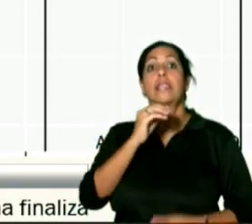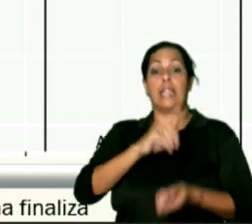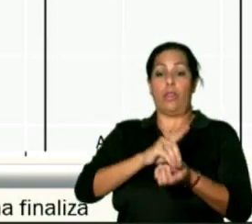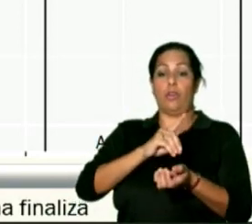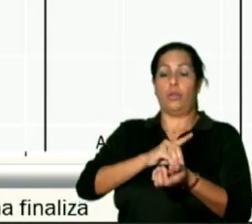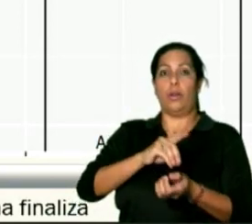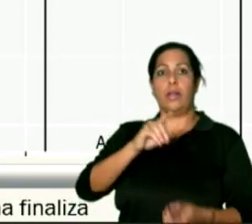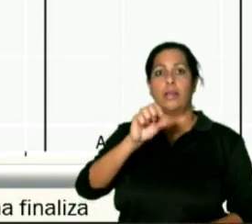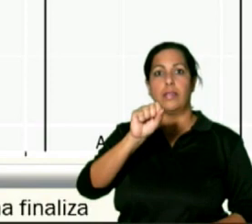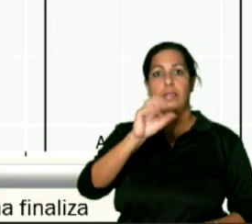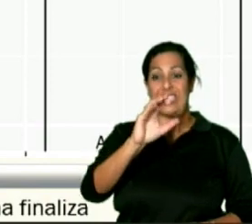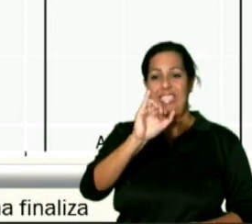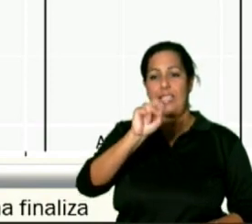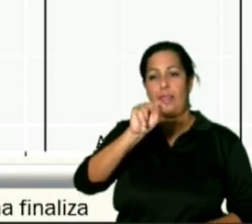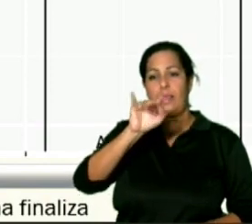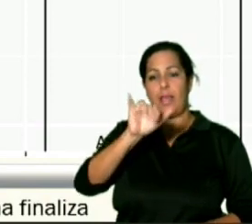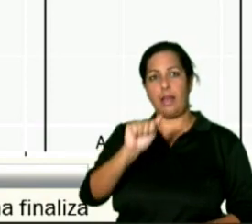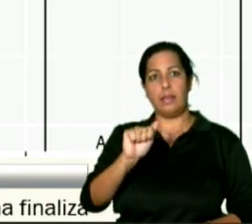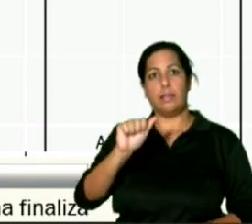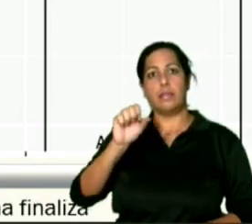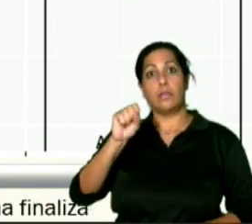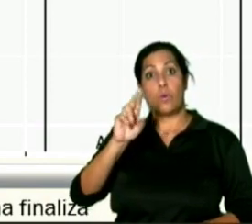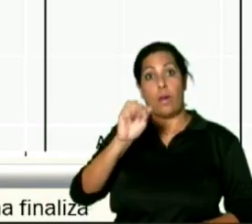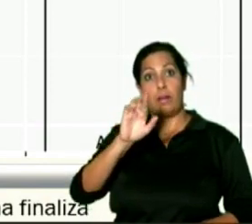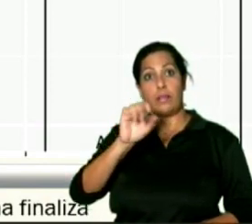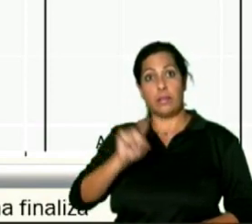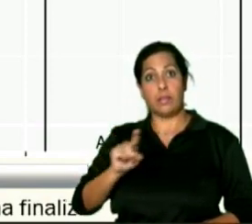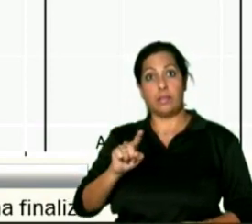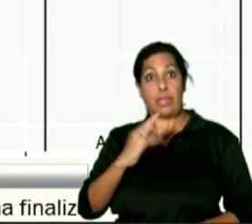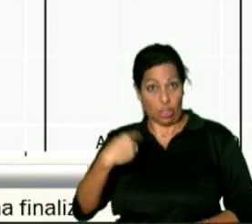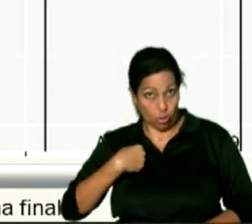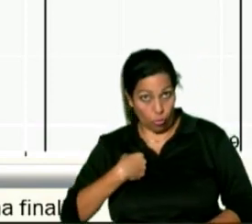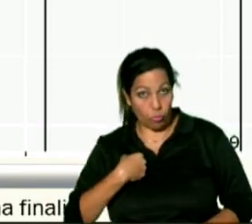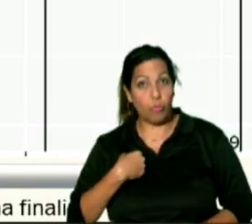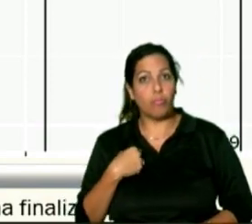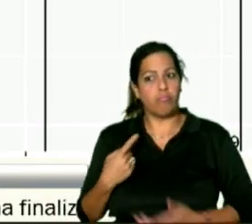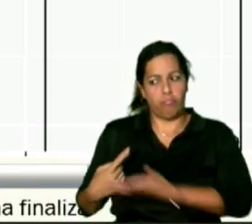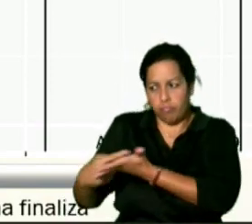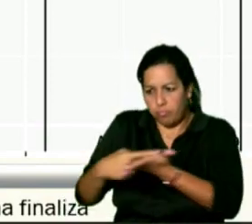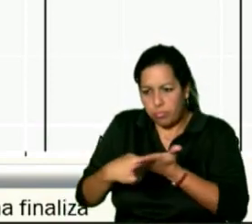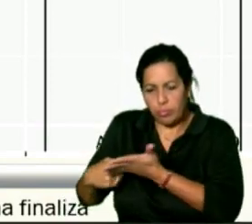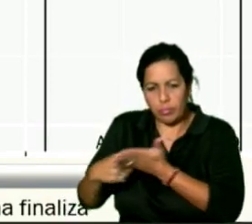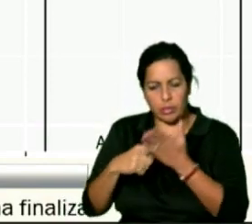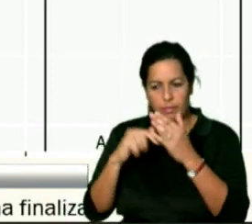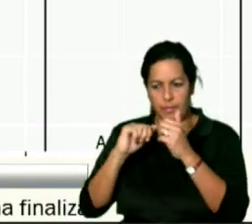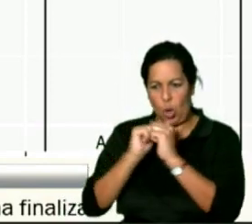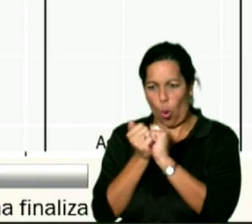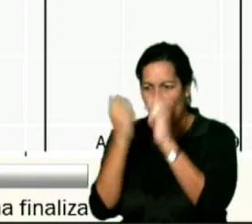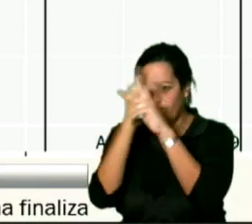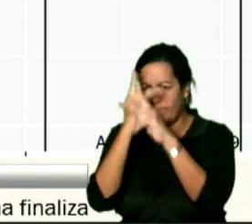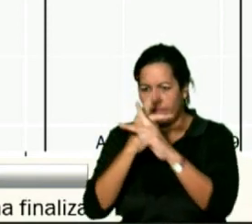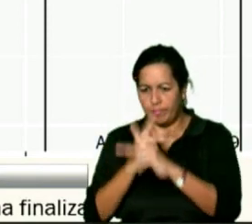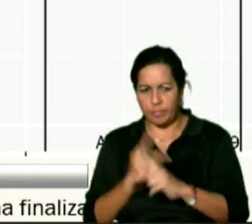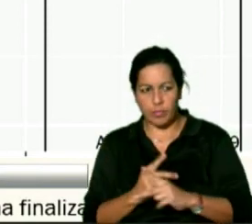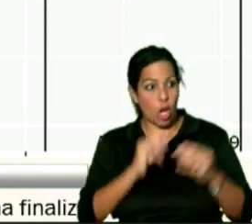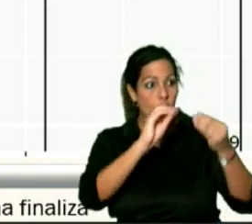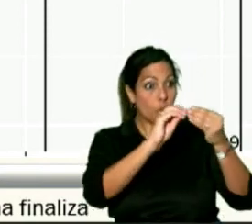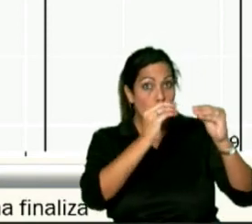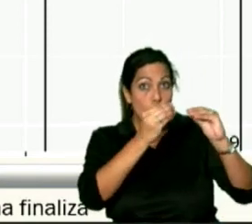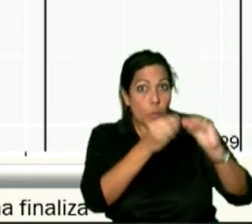Pérez, epidemióloga, y este servidor hemos estado trabajando con estos modelos para ver hacia dónde nos